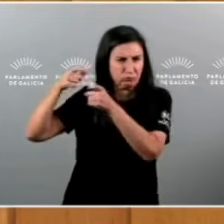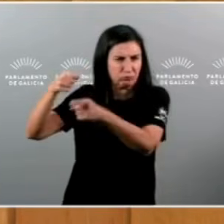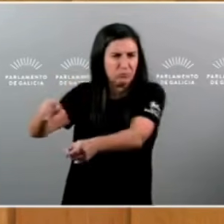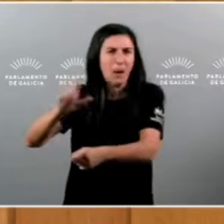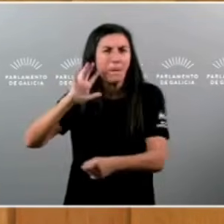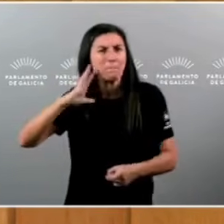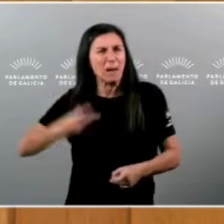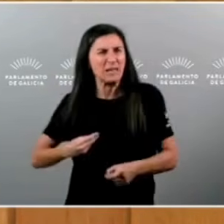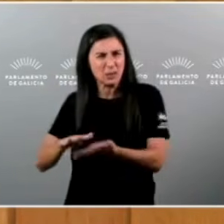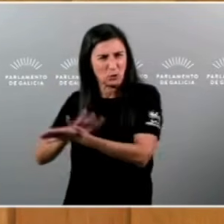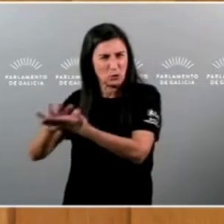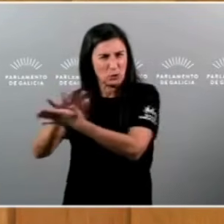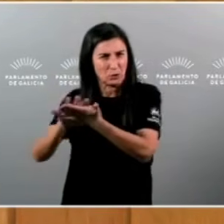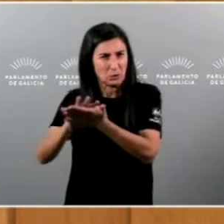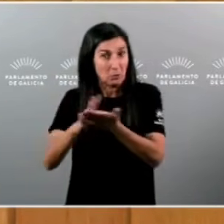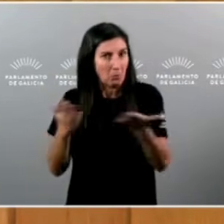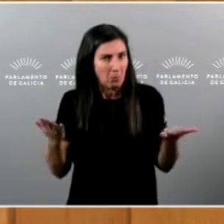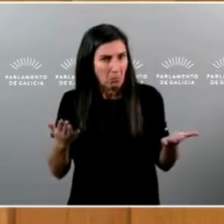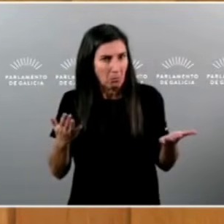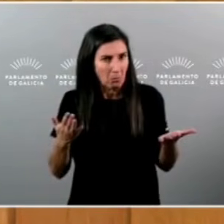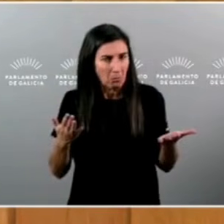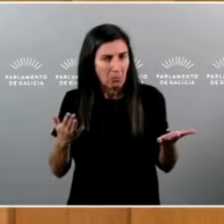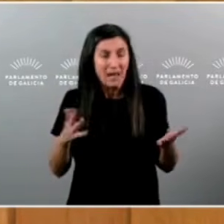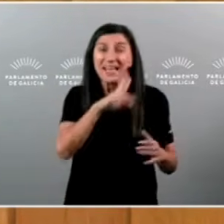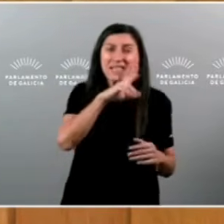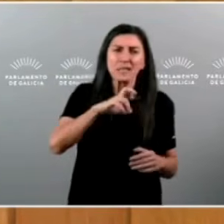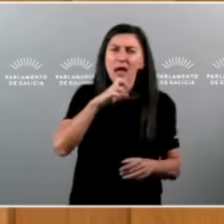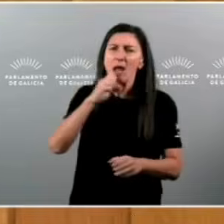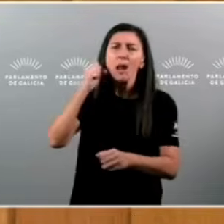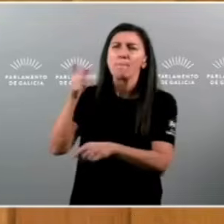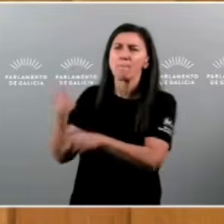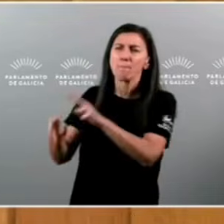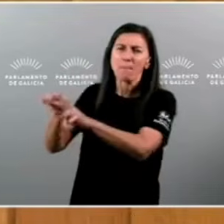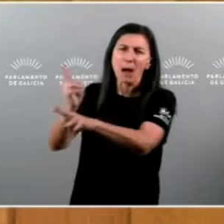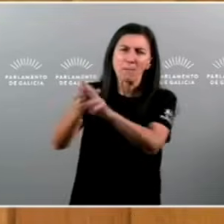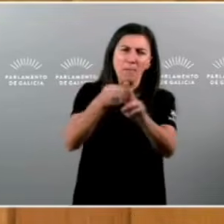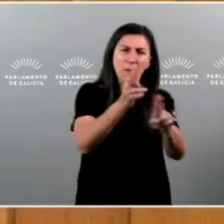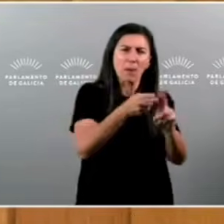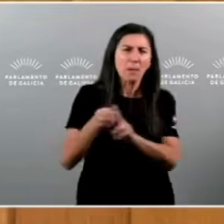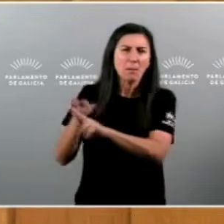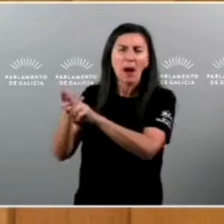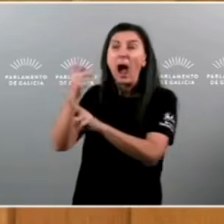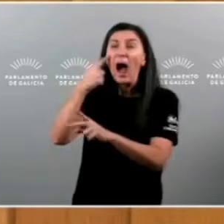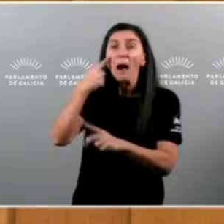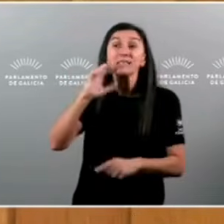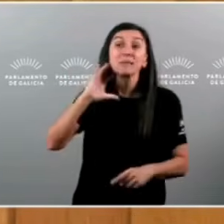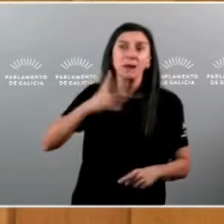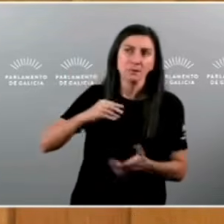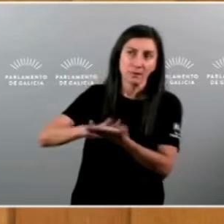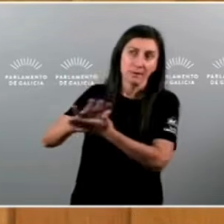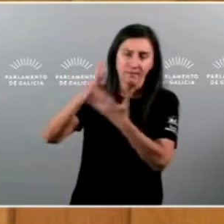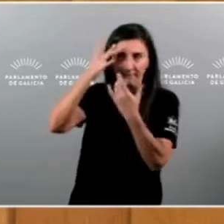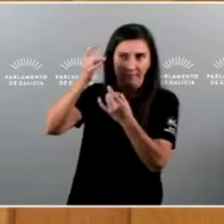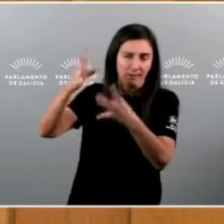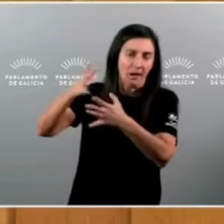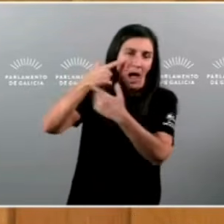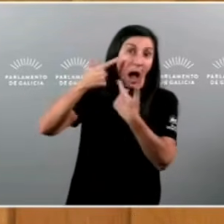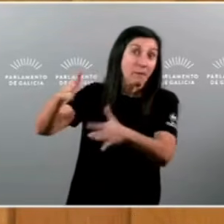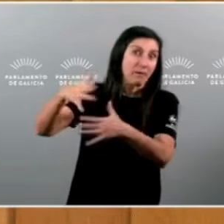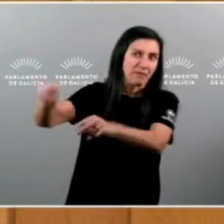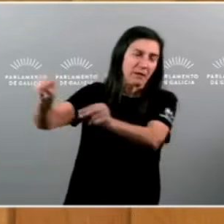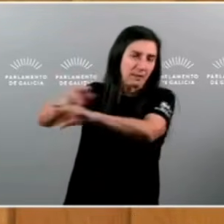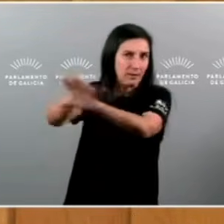liberdade que ten o Partido Popular, que Israel mate a pracer e o pobo palestino a ver se pode morrer en silencio, alborotadores